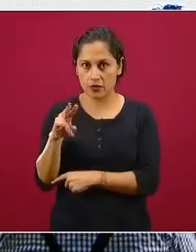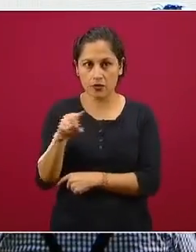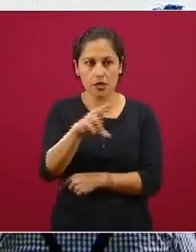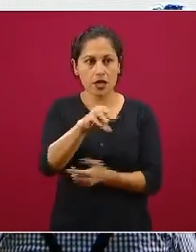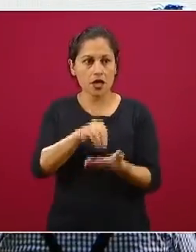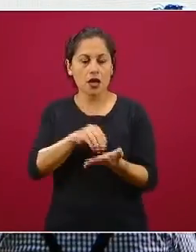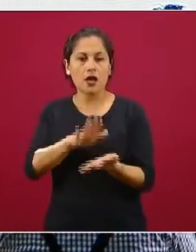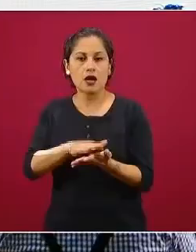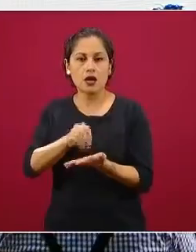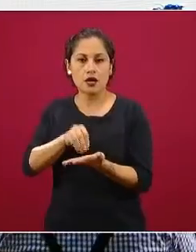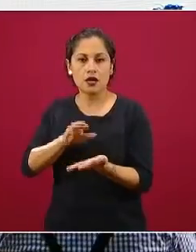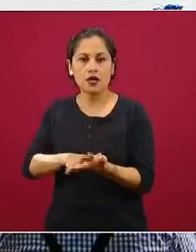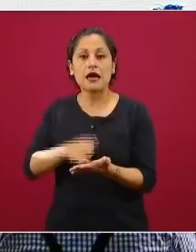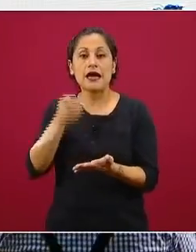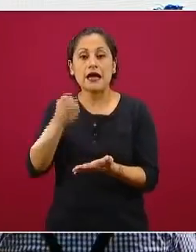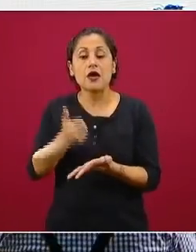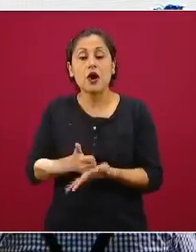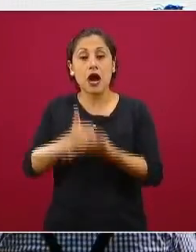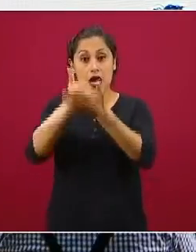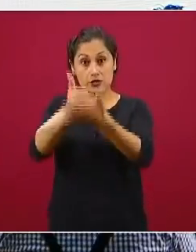de pruebas diagnósticas